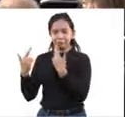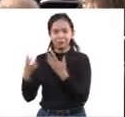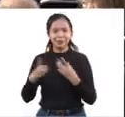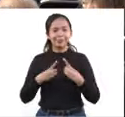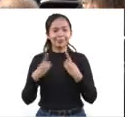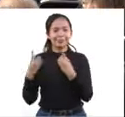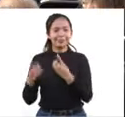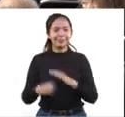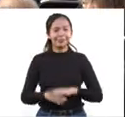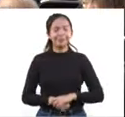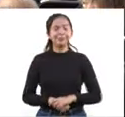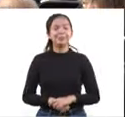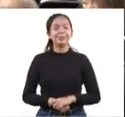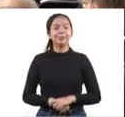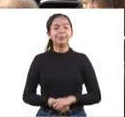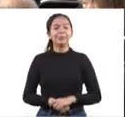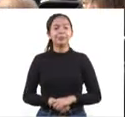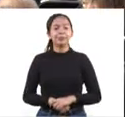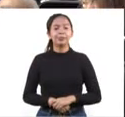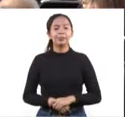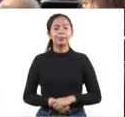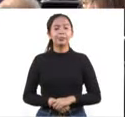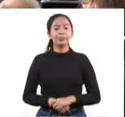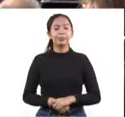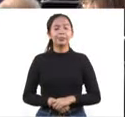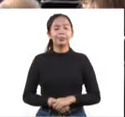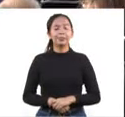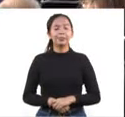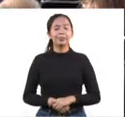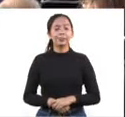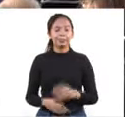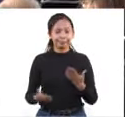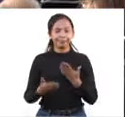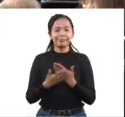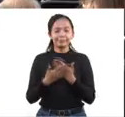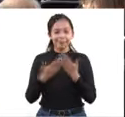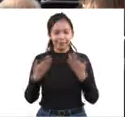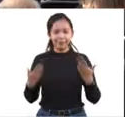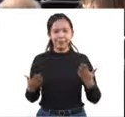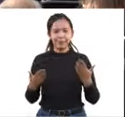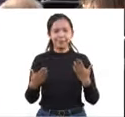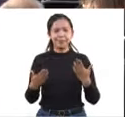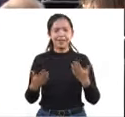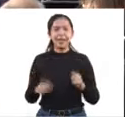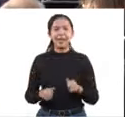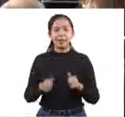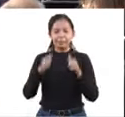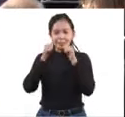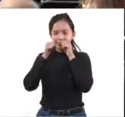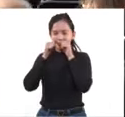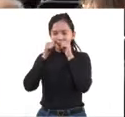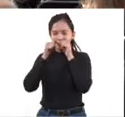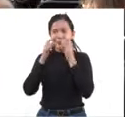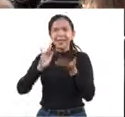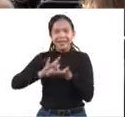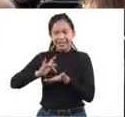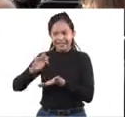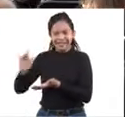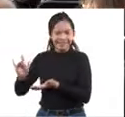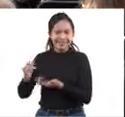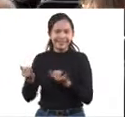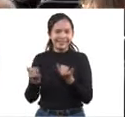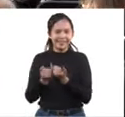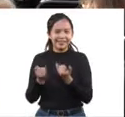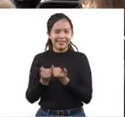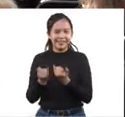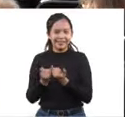gracias. Muchas gracias, profesor. Felicidades. Bueno, nos toca el momento entonces de darle otra vez el agradecimiento, pero